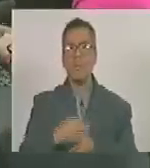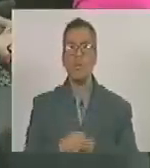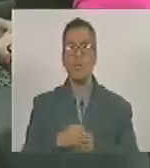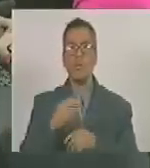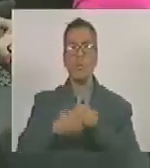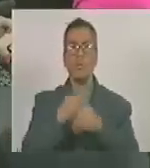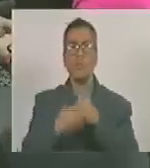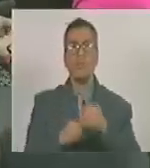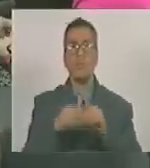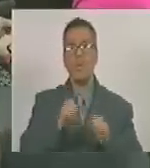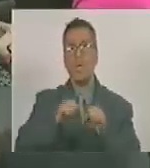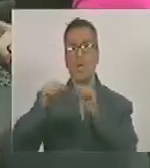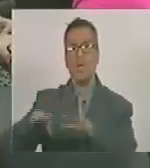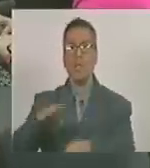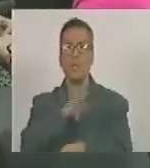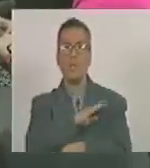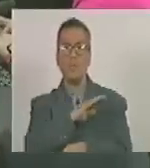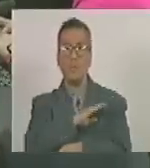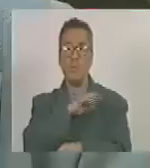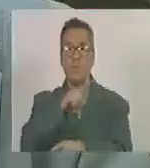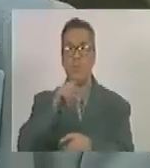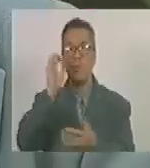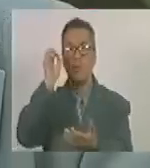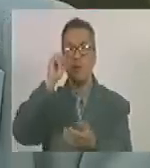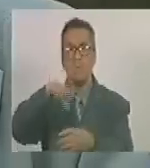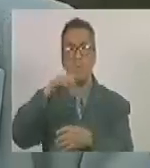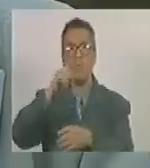atreve a botar su cosecha.